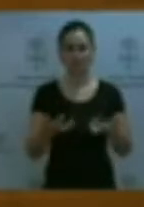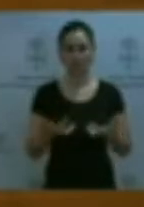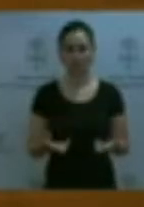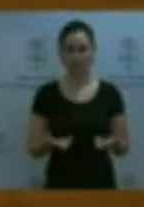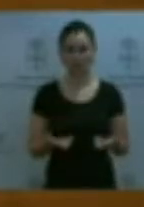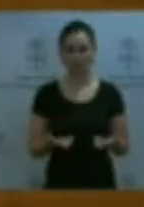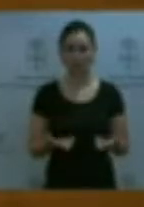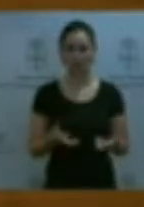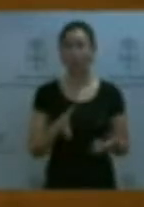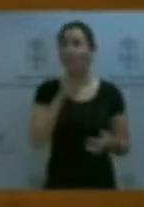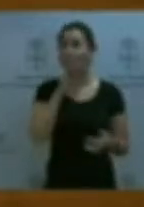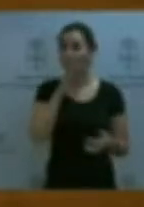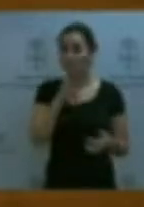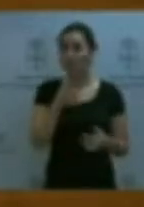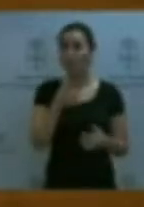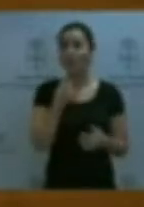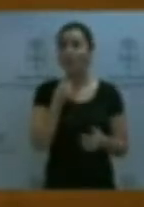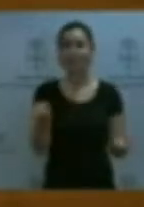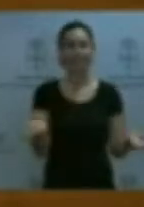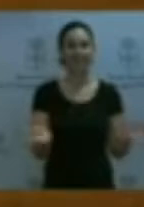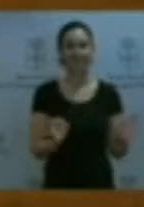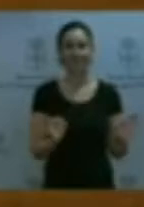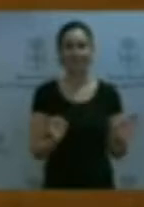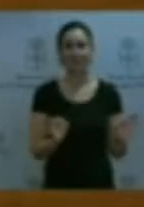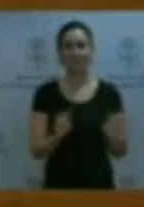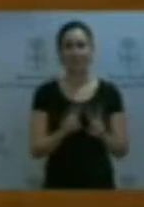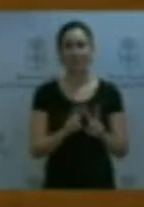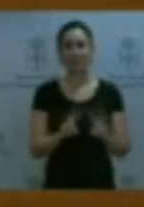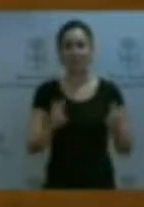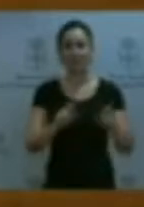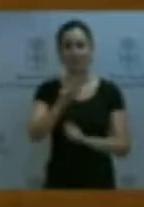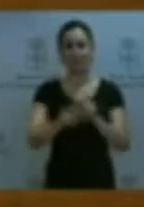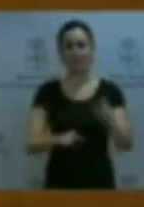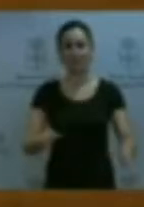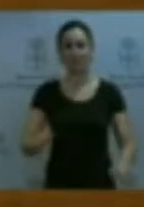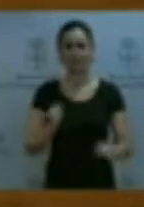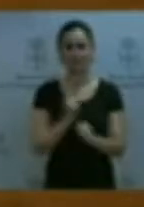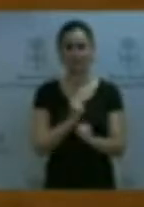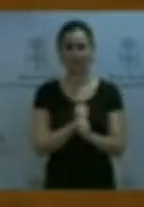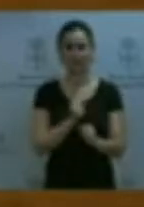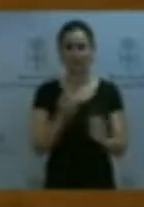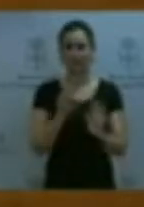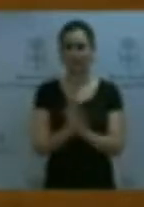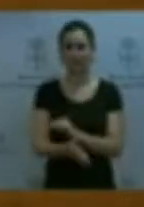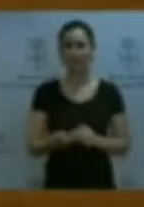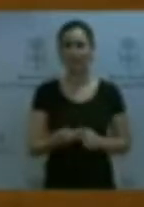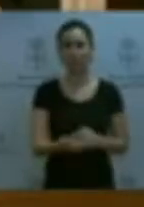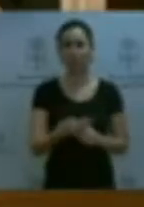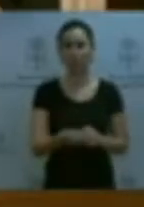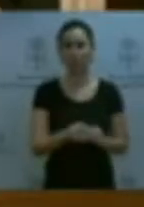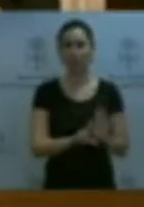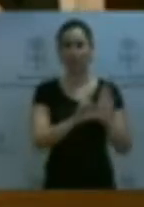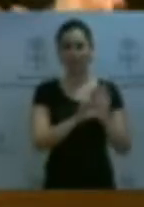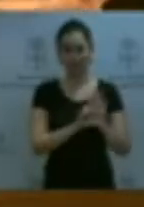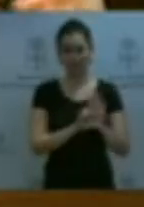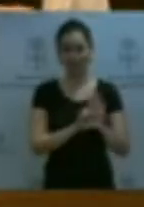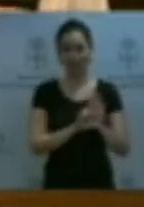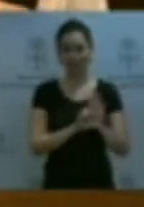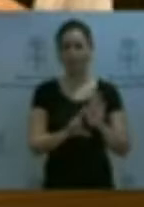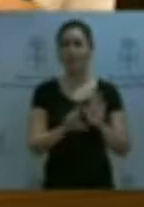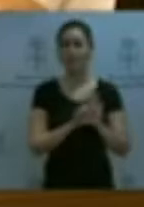personal laboral es desvirtuar, en definitiva, lo que es la ley en la que se acoge esta reforma, que se refiere